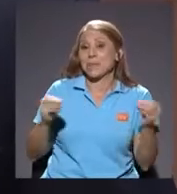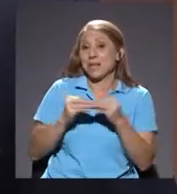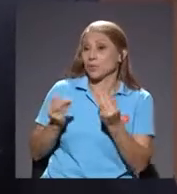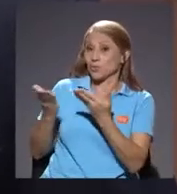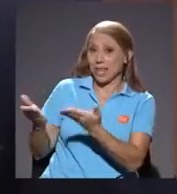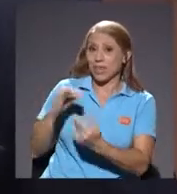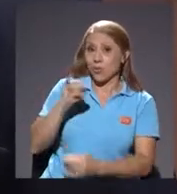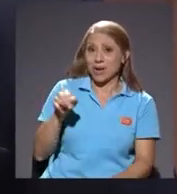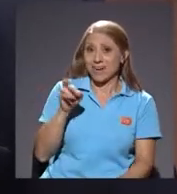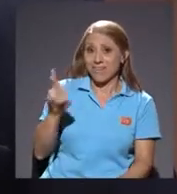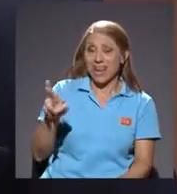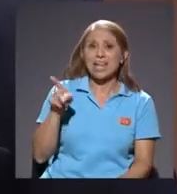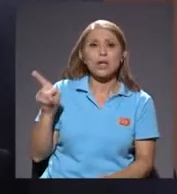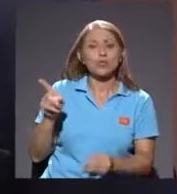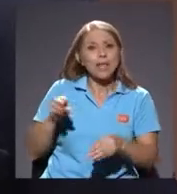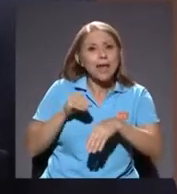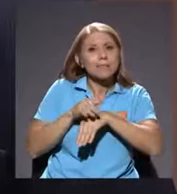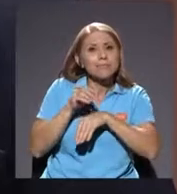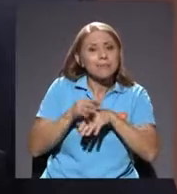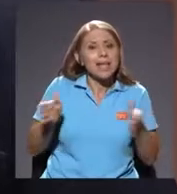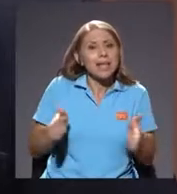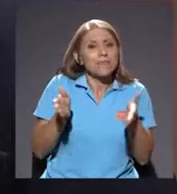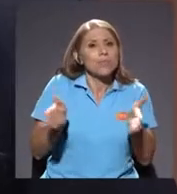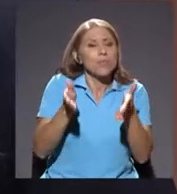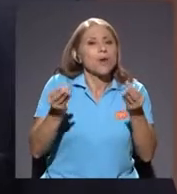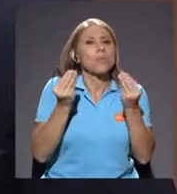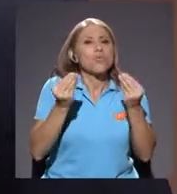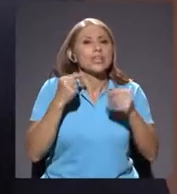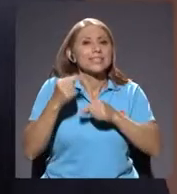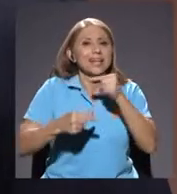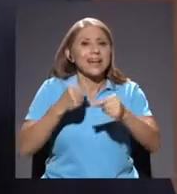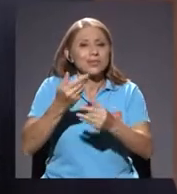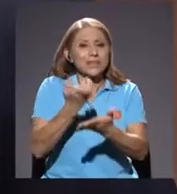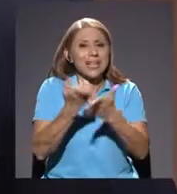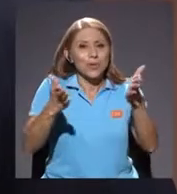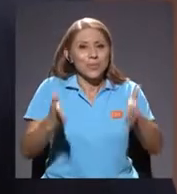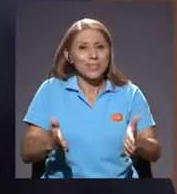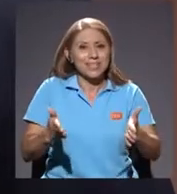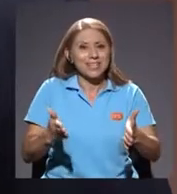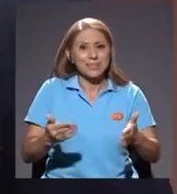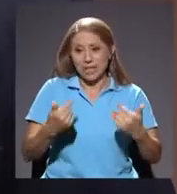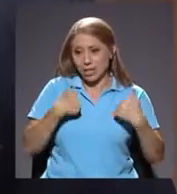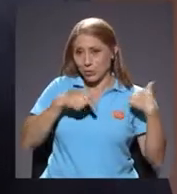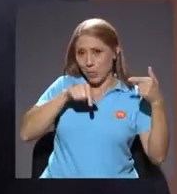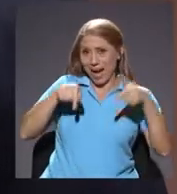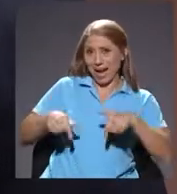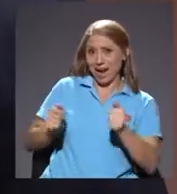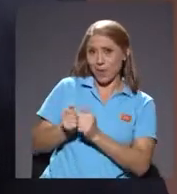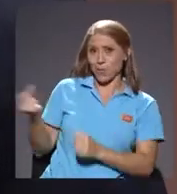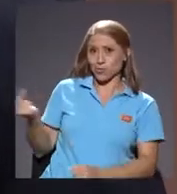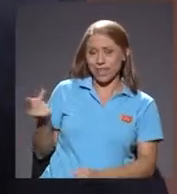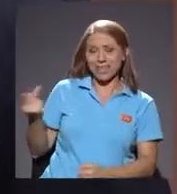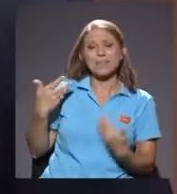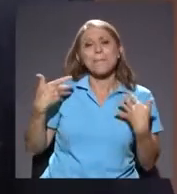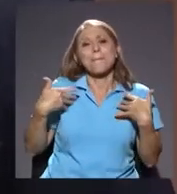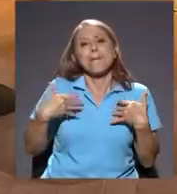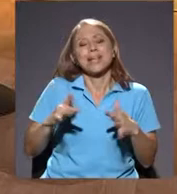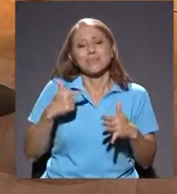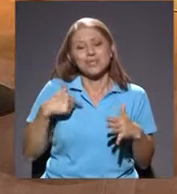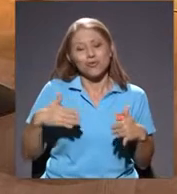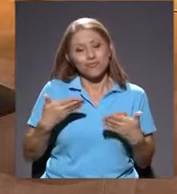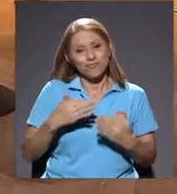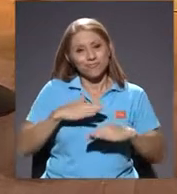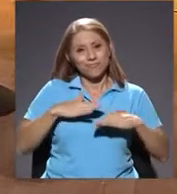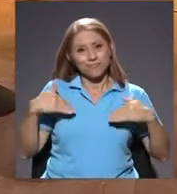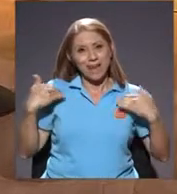sido inspirador de muchísimas generaciones de economistas y bueno estar acá con ustedes hace que más bien el placer sea mío e